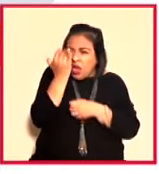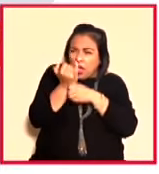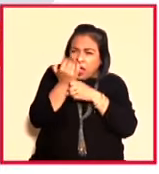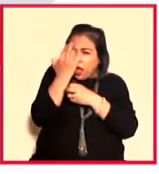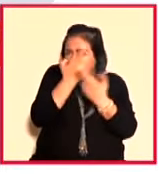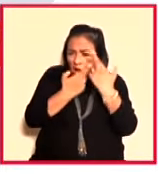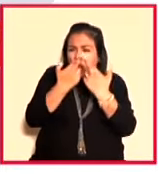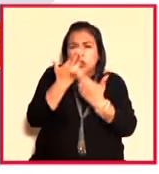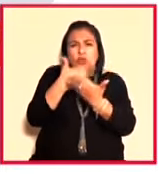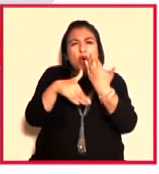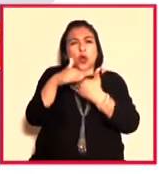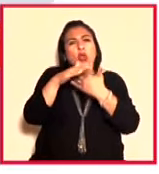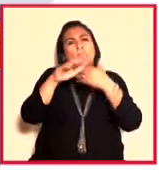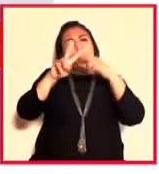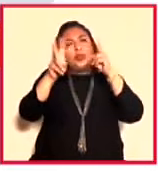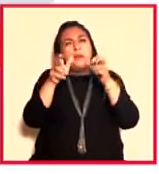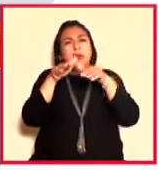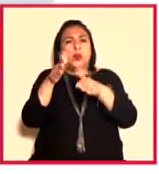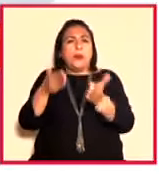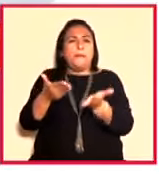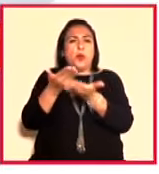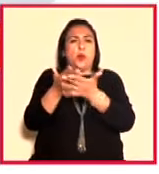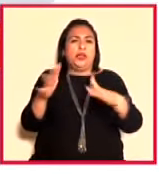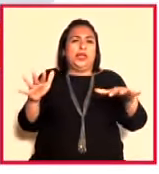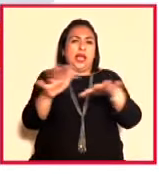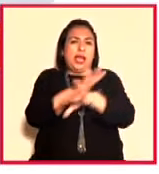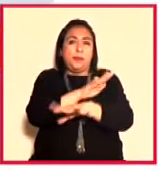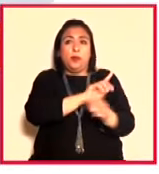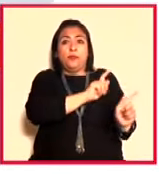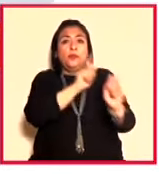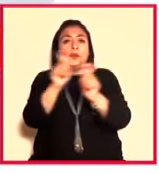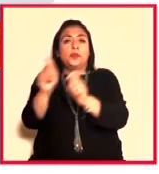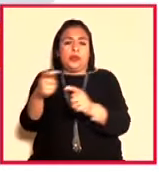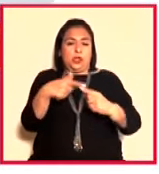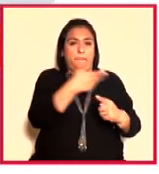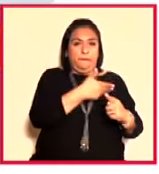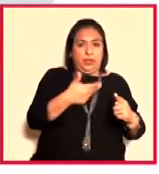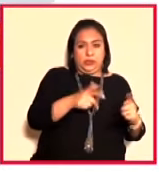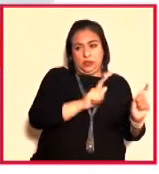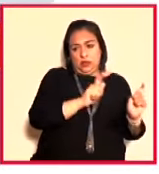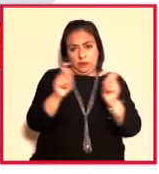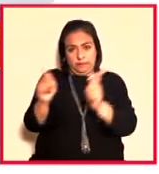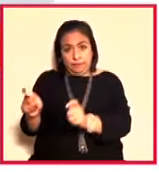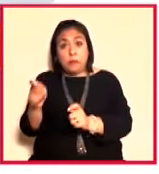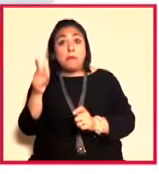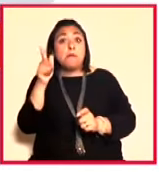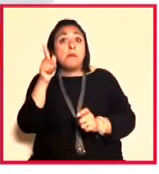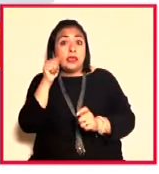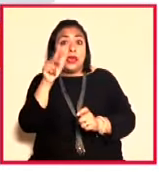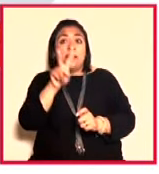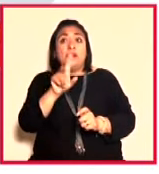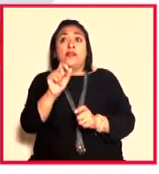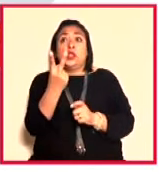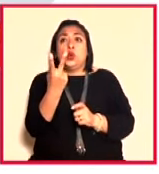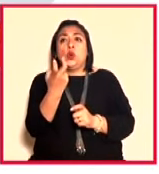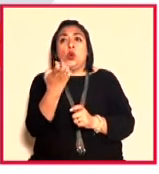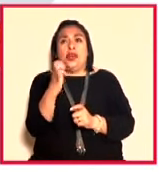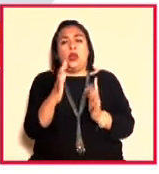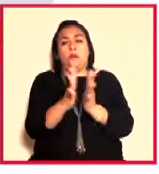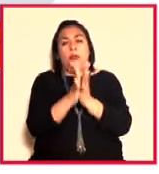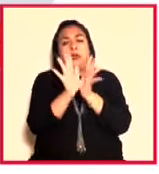relacionado a esta iniciativa de reforma remitida por el Ejecutivo Federal. Importante participar mañana viernes 21 de enero a la